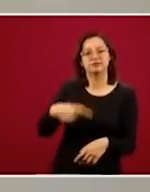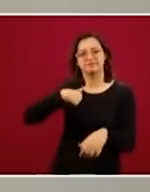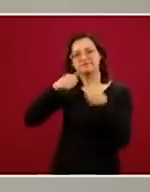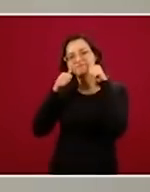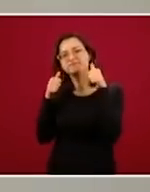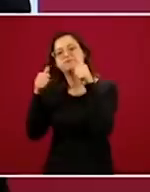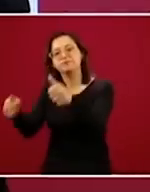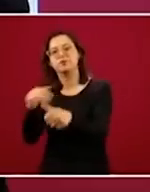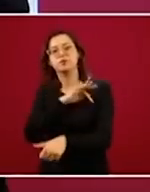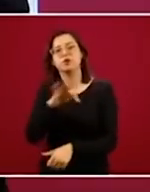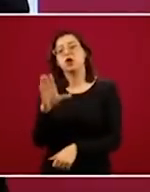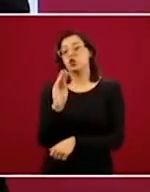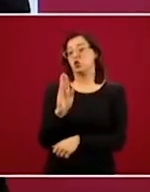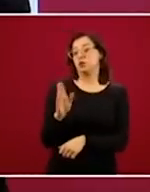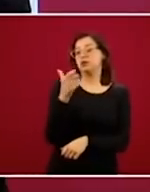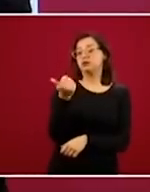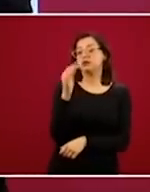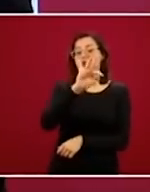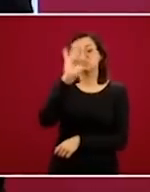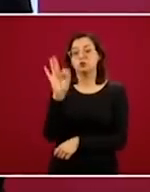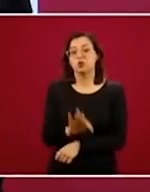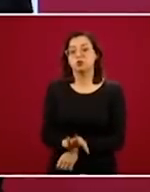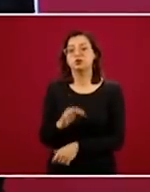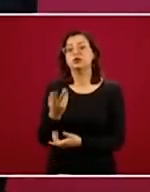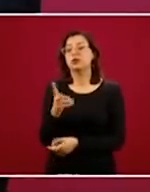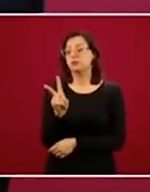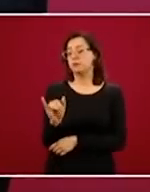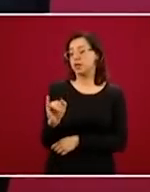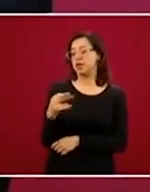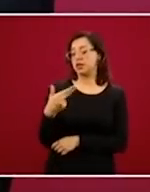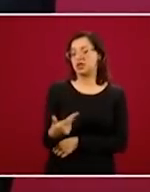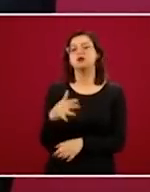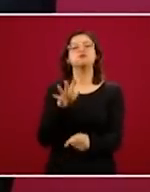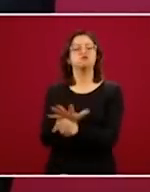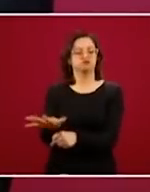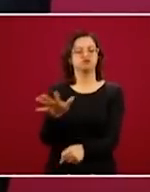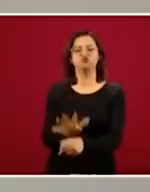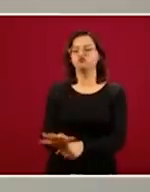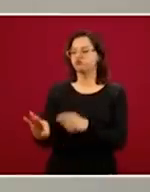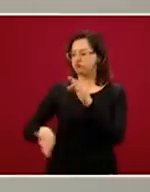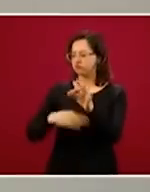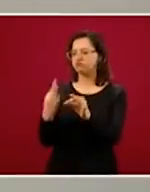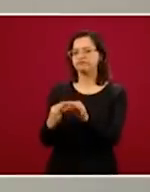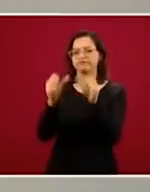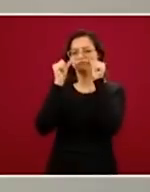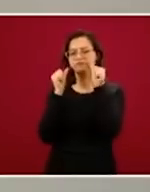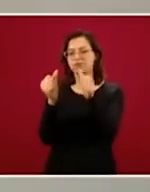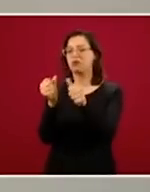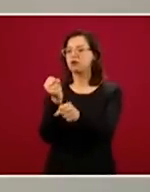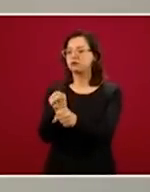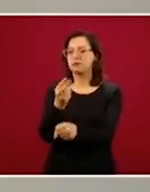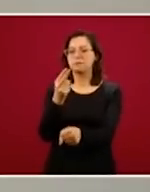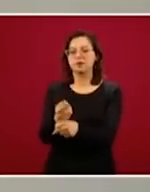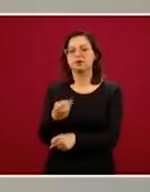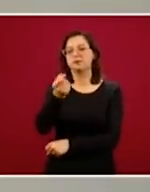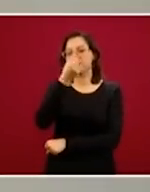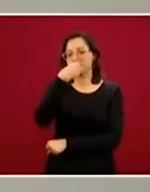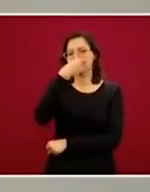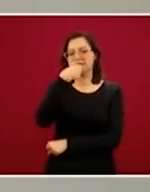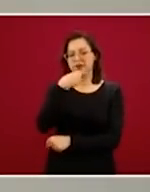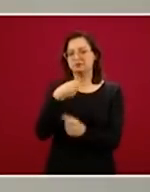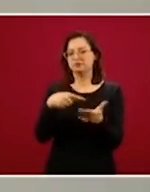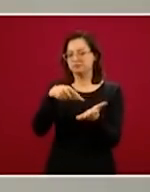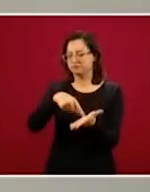del 96% de las recetas en tratamientos contra el vih surtidas en tiempo y forma con los medicamentos que